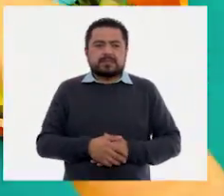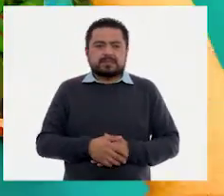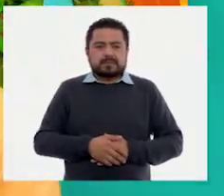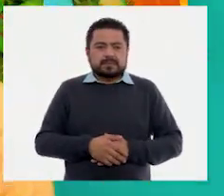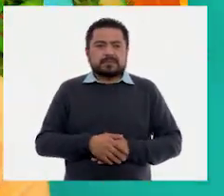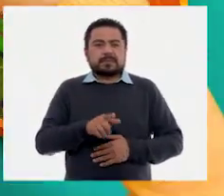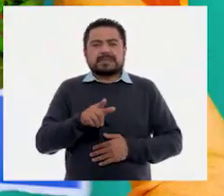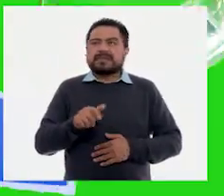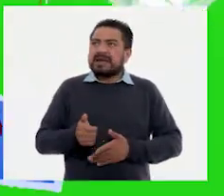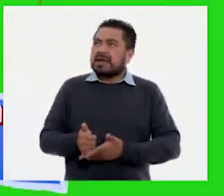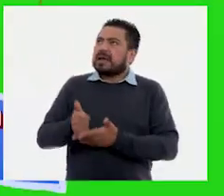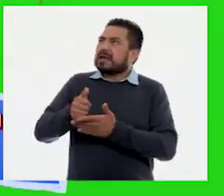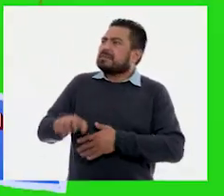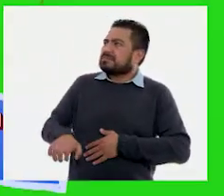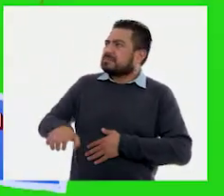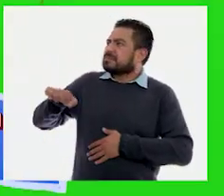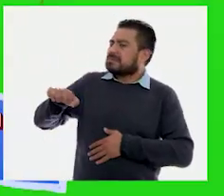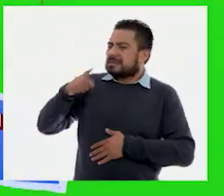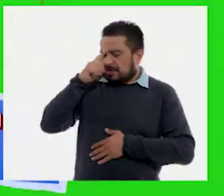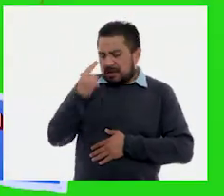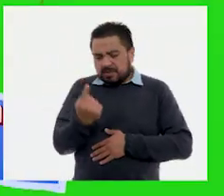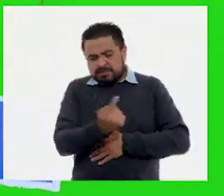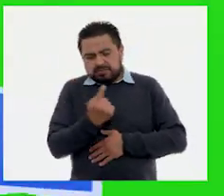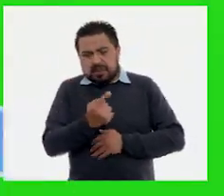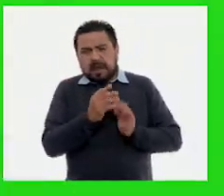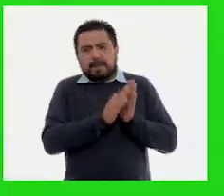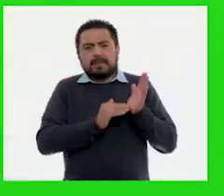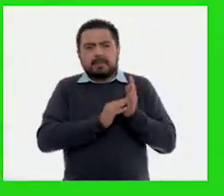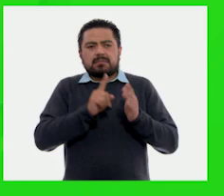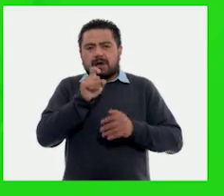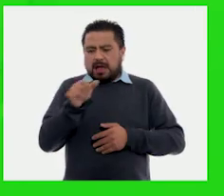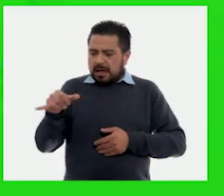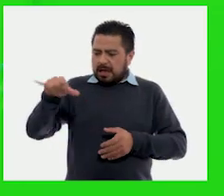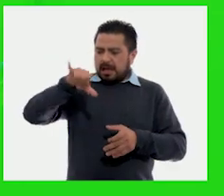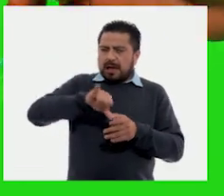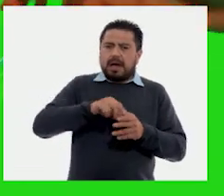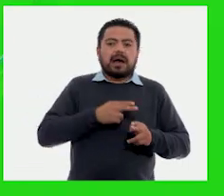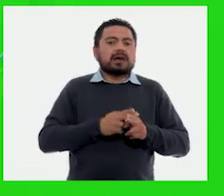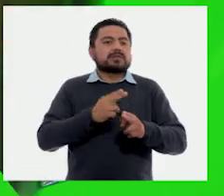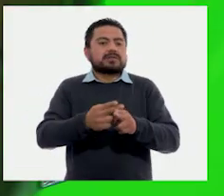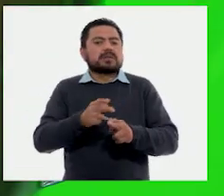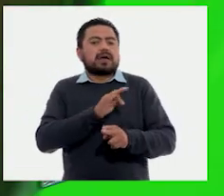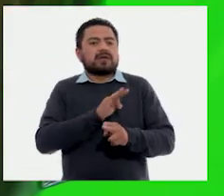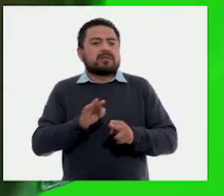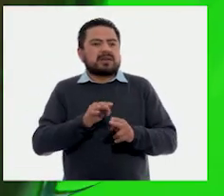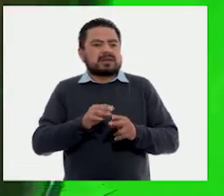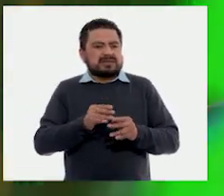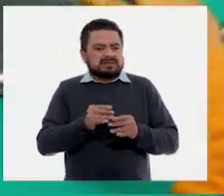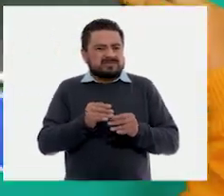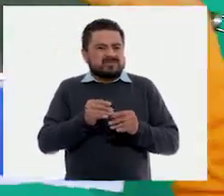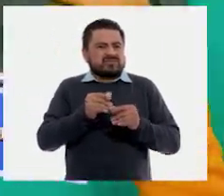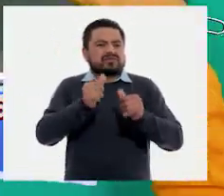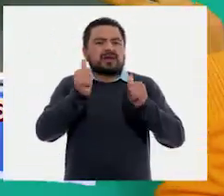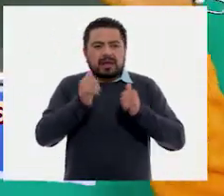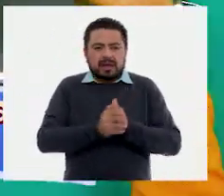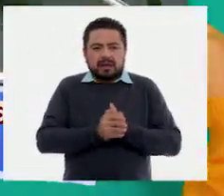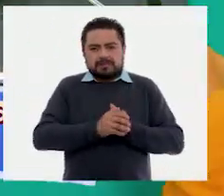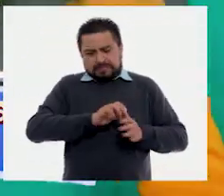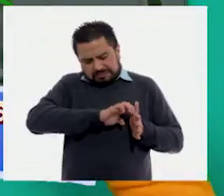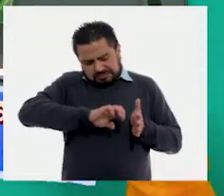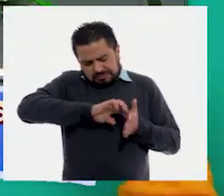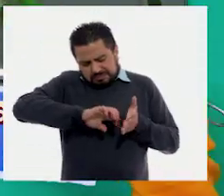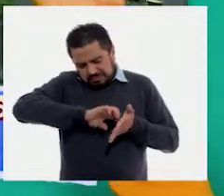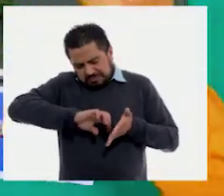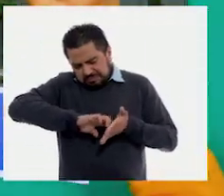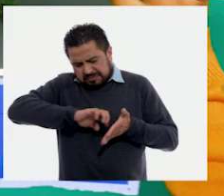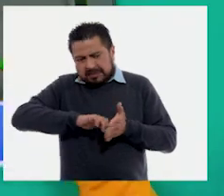a un adulto que te ayude a licuar el papel con un poco de agua, hasta formar una pasta. Vacía la pasta de